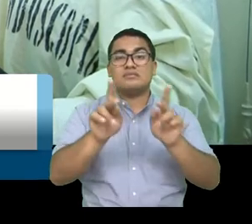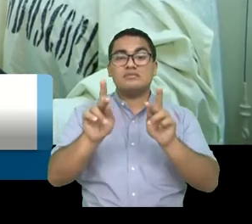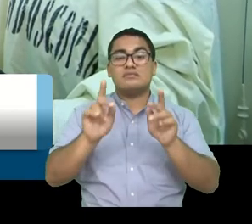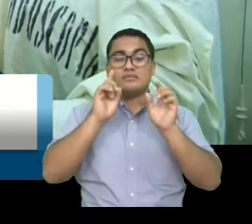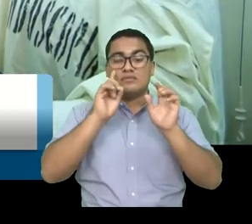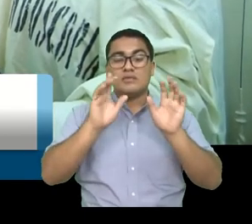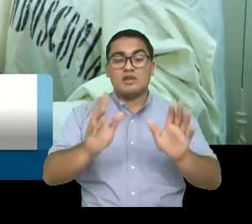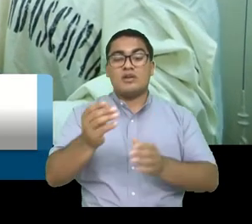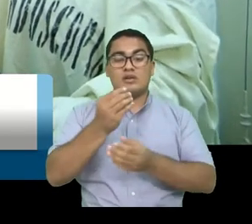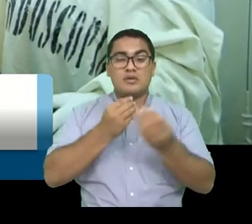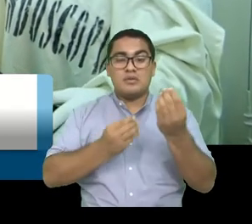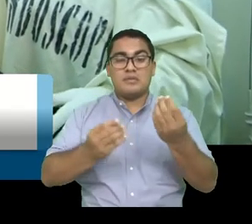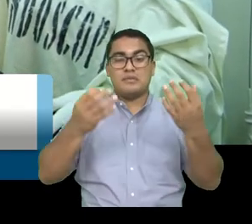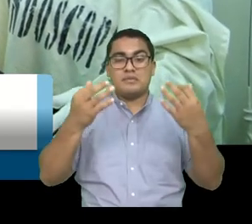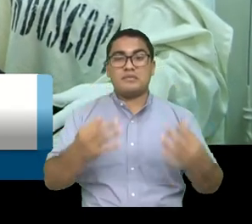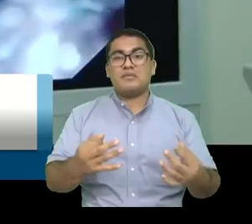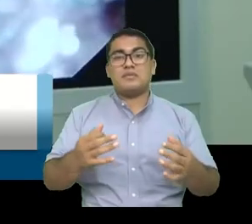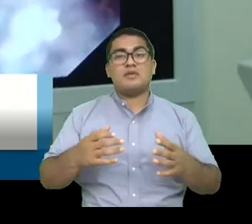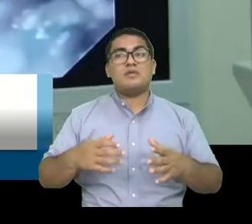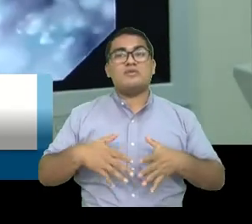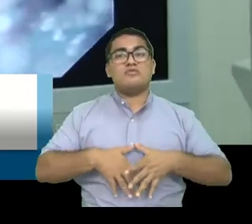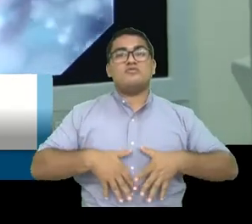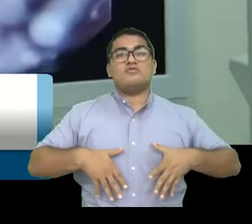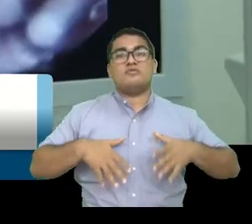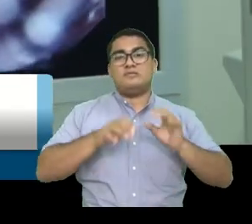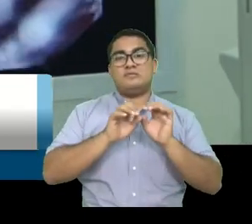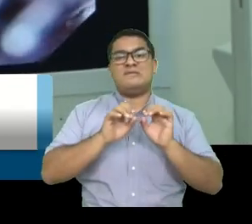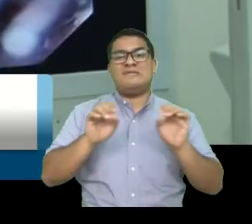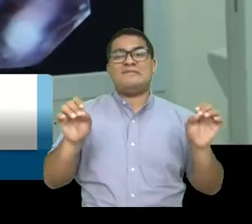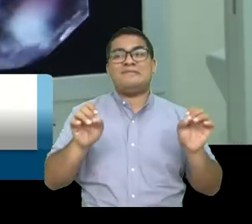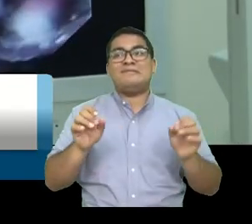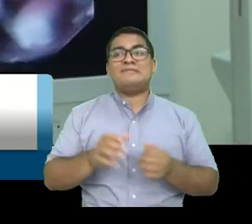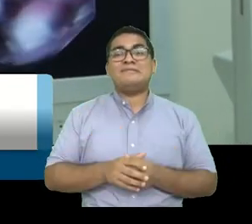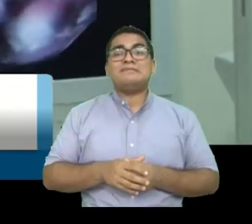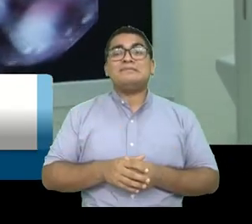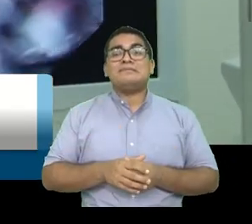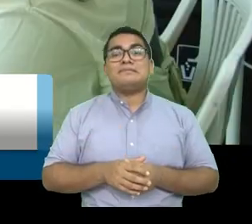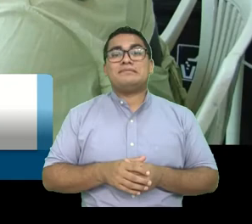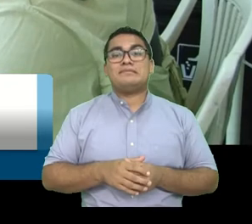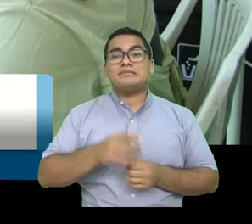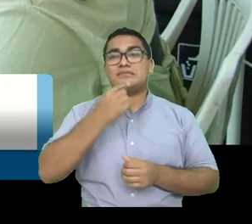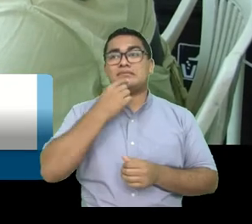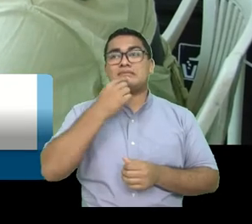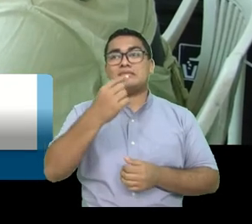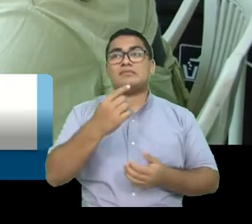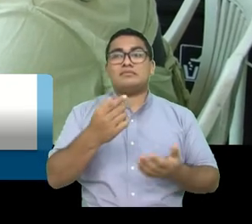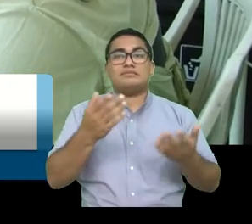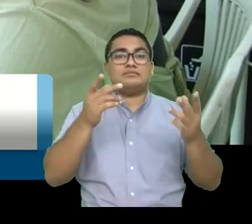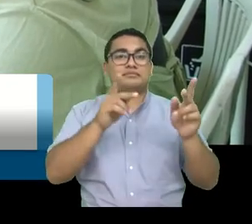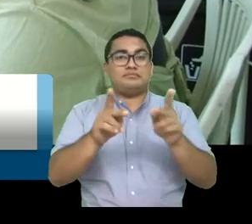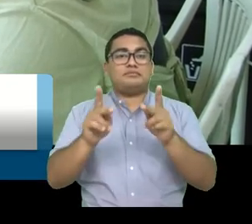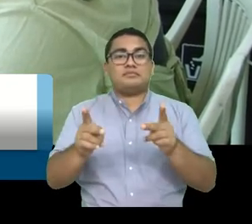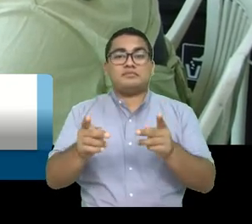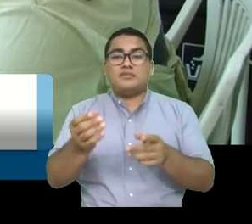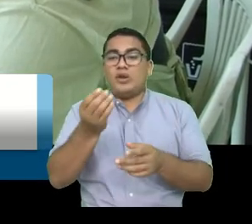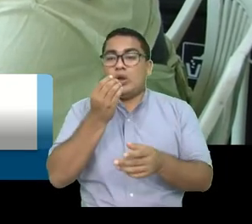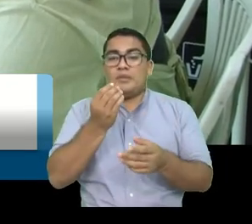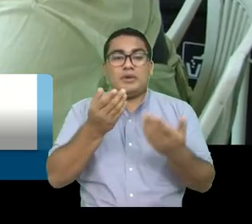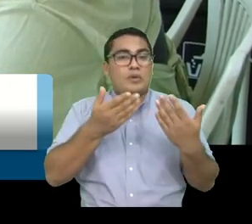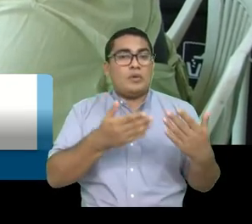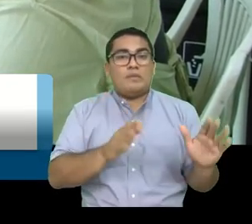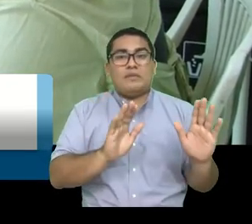forma para evitar que esto se propague. ¿Los ácidos caen independientemente de que nosotros comamos o no